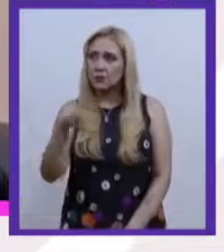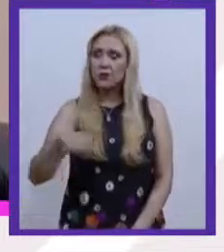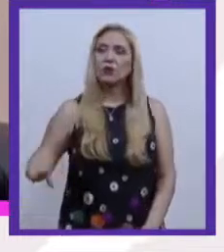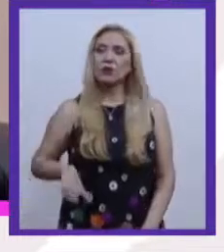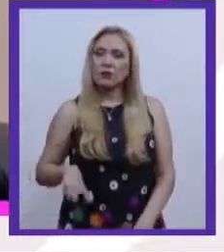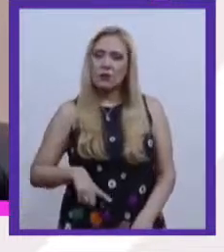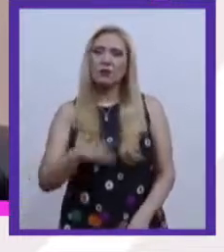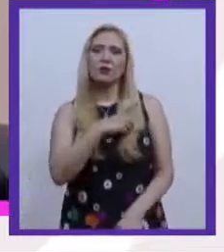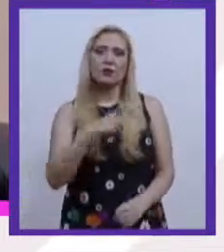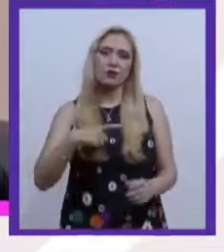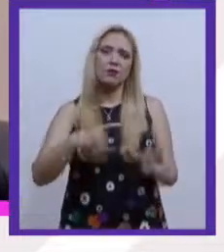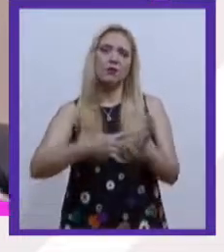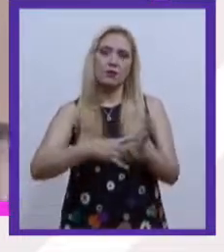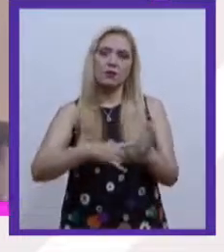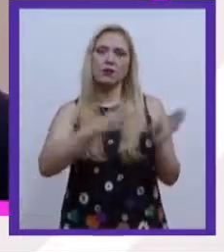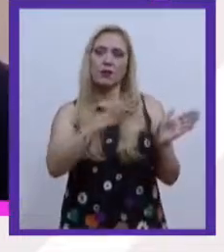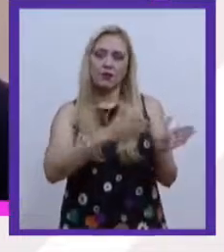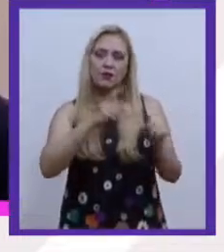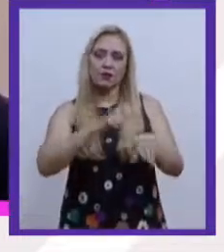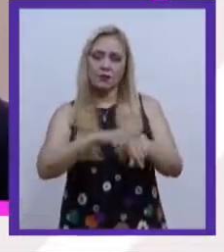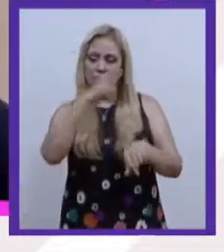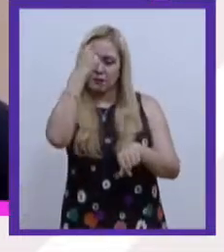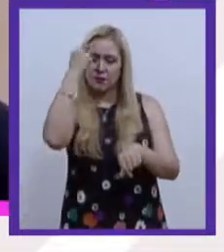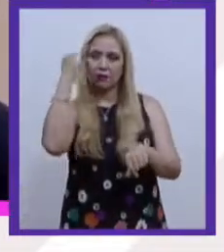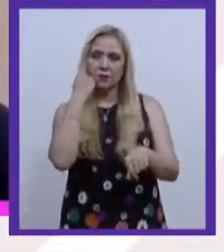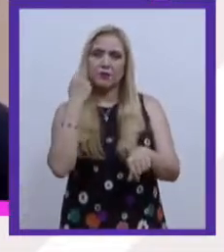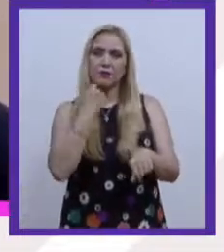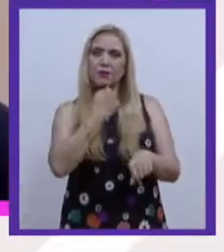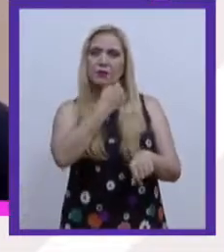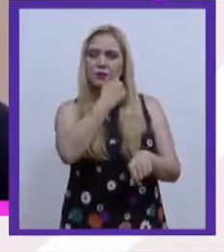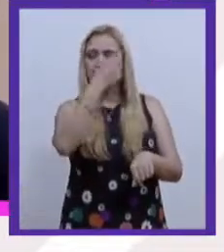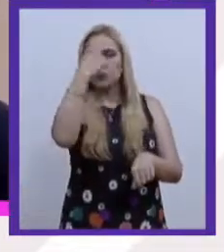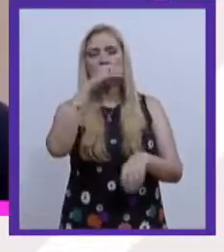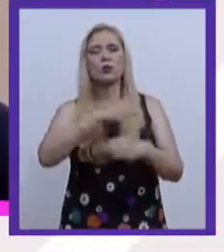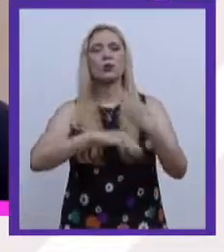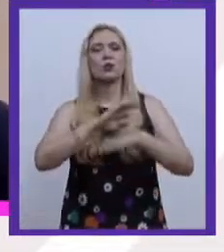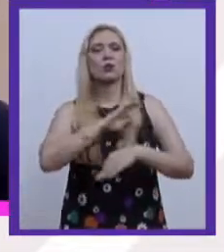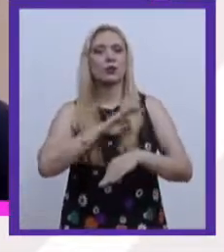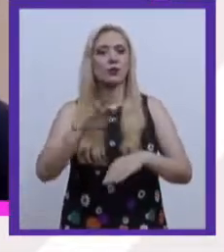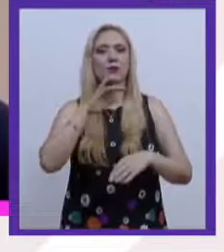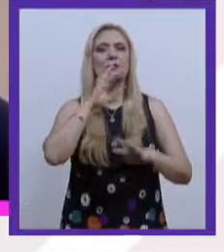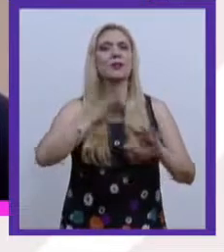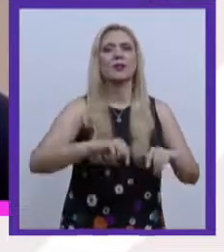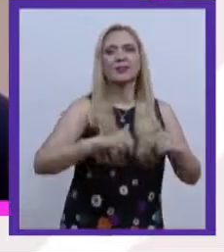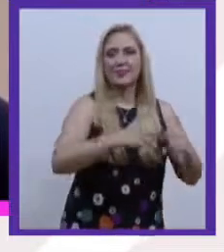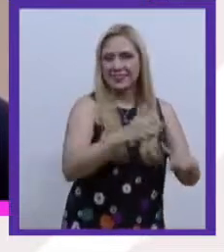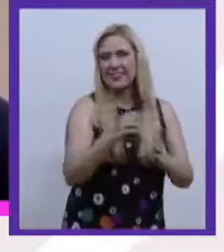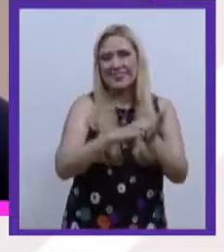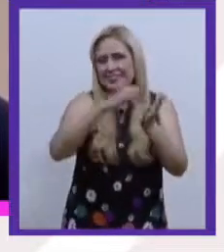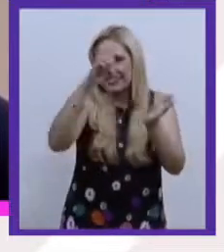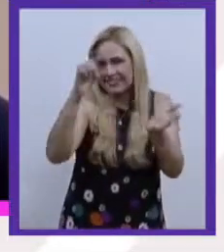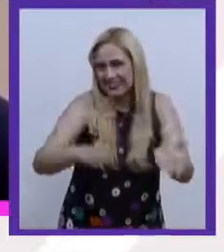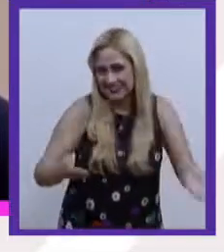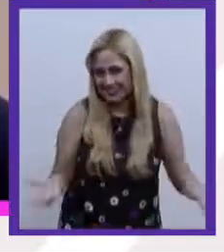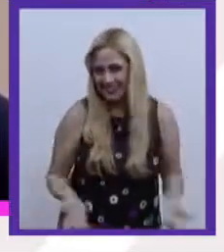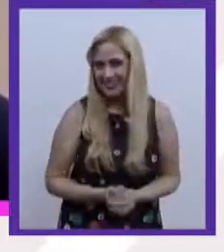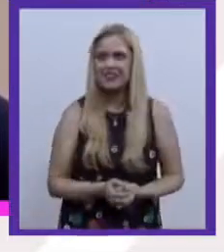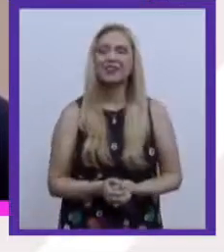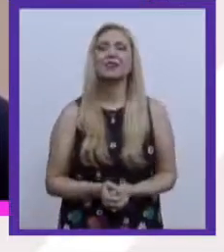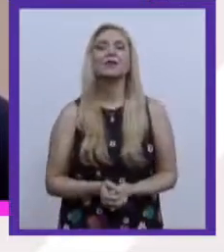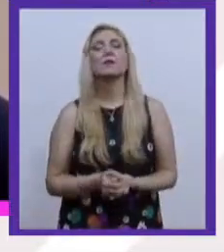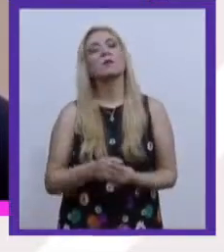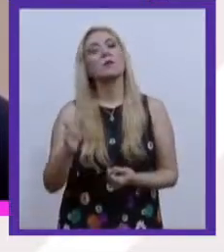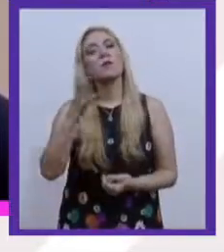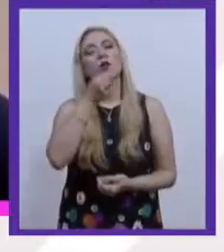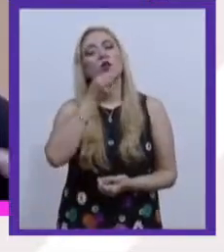supuesto también desde la parte privada, ¿no? El tema del que hablaba Patricia con respecto a las